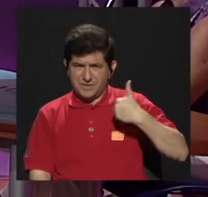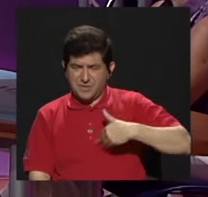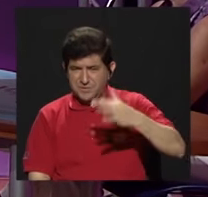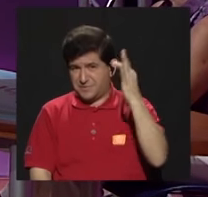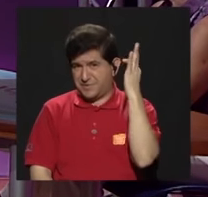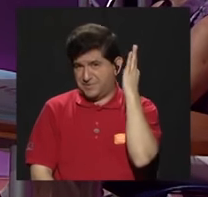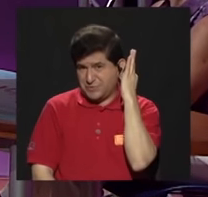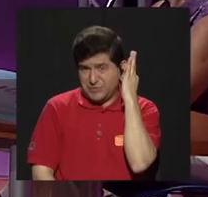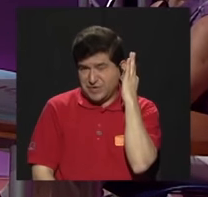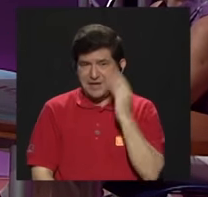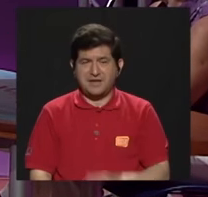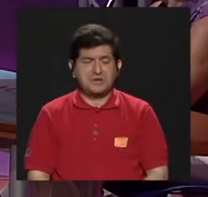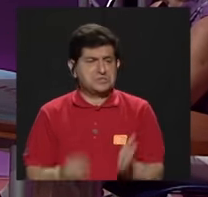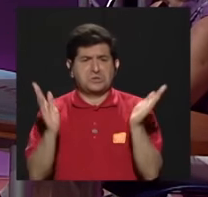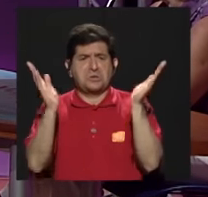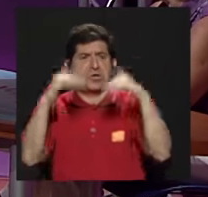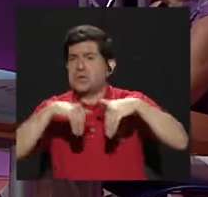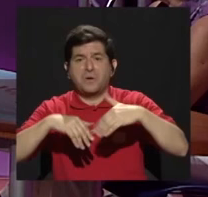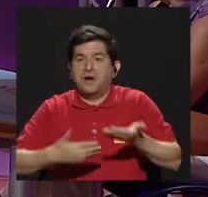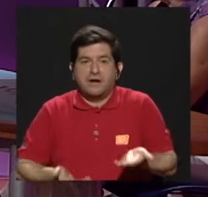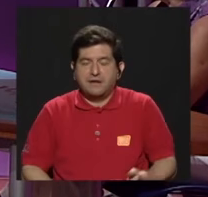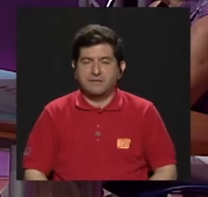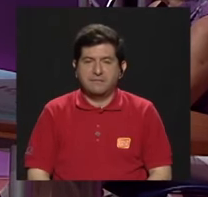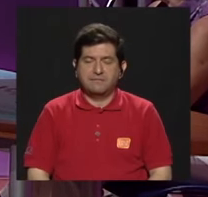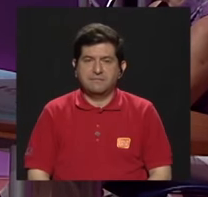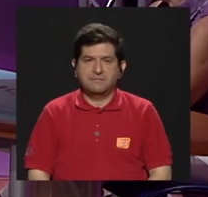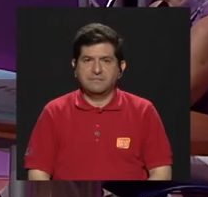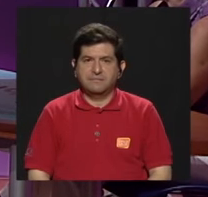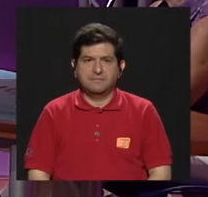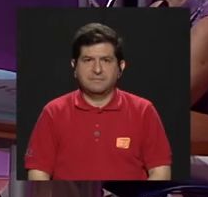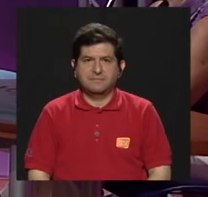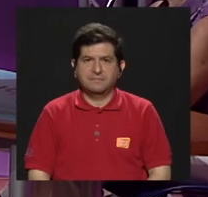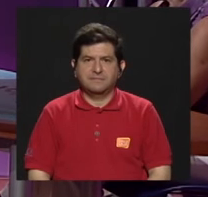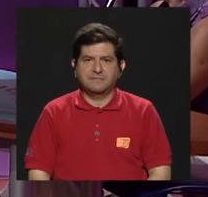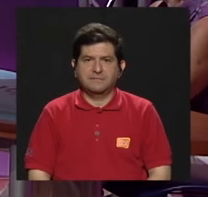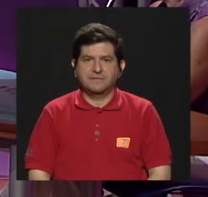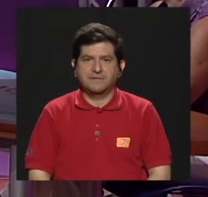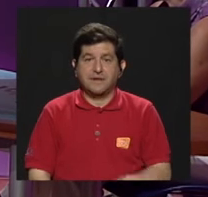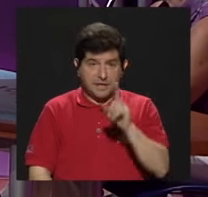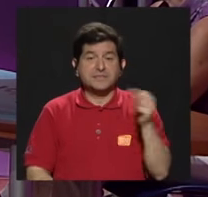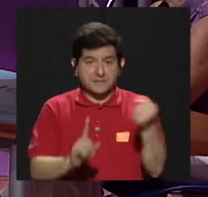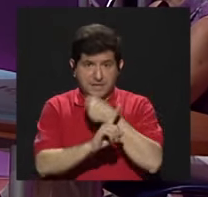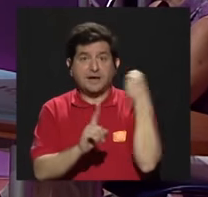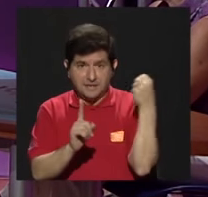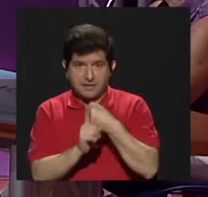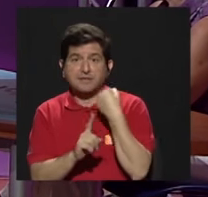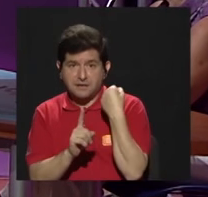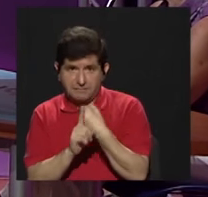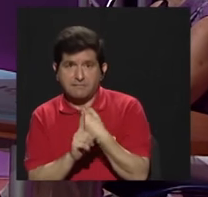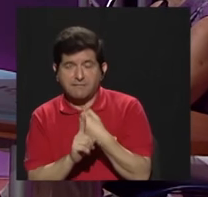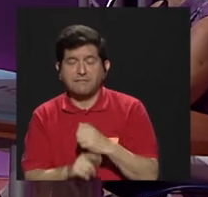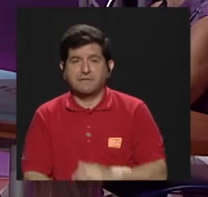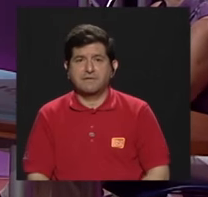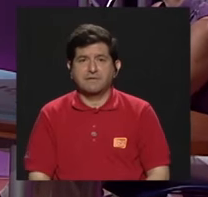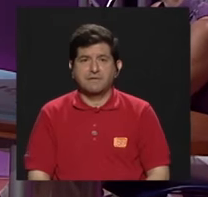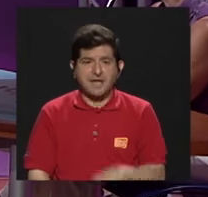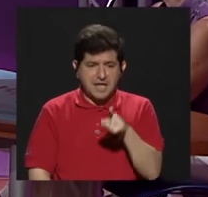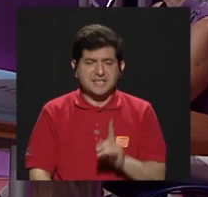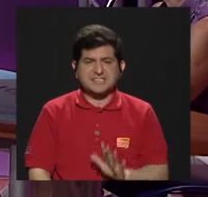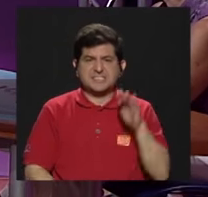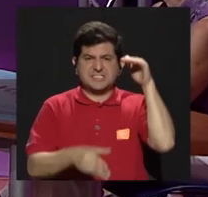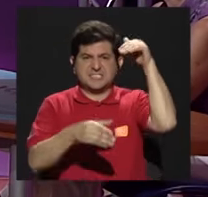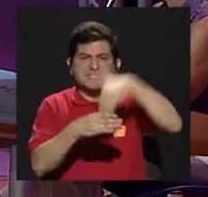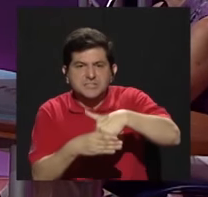mujeres que no existe el piropo, que es una agresión, que es una